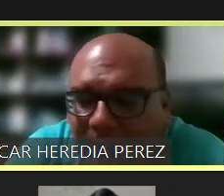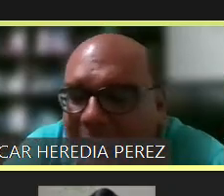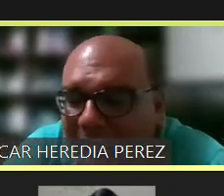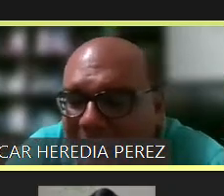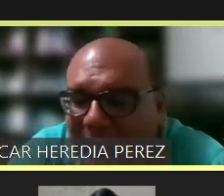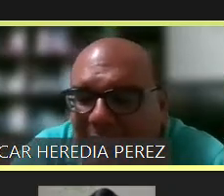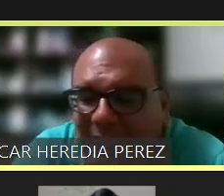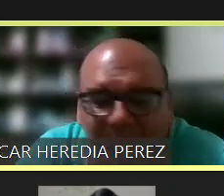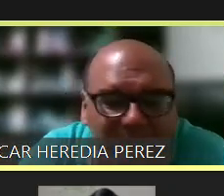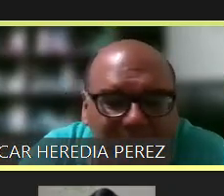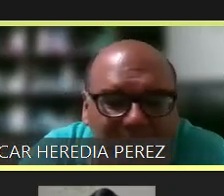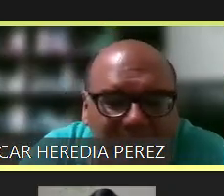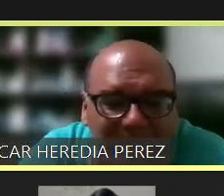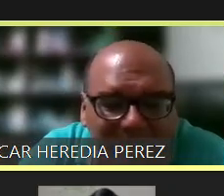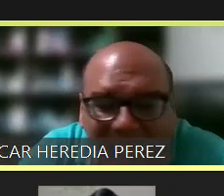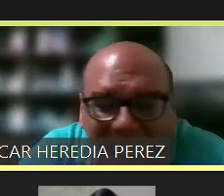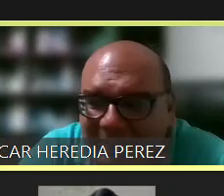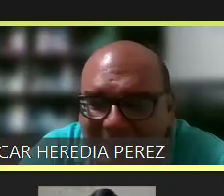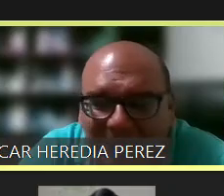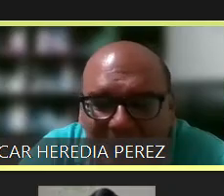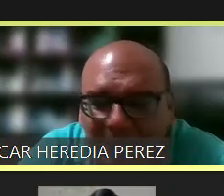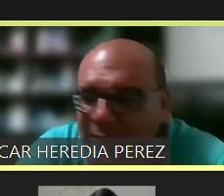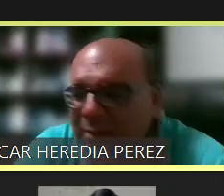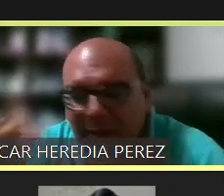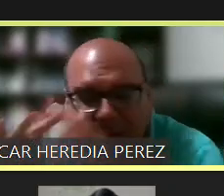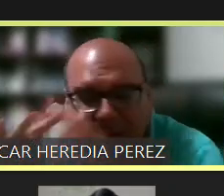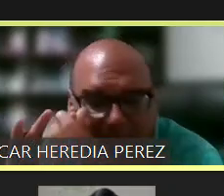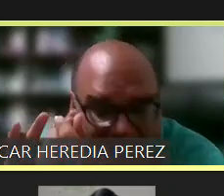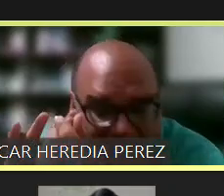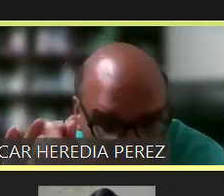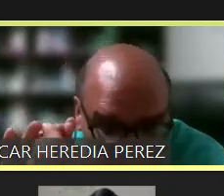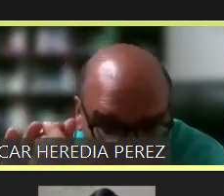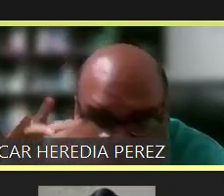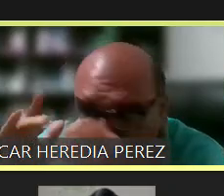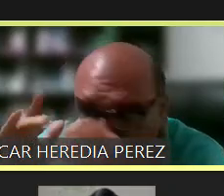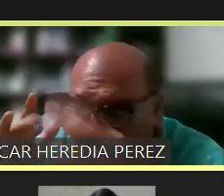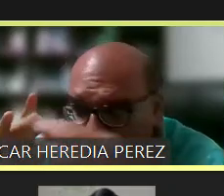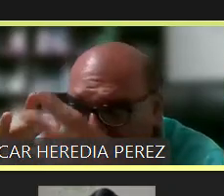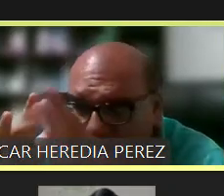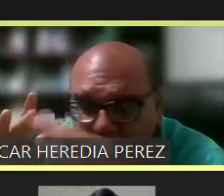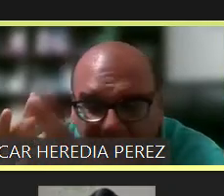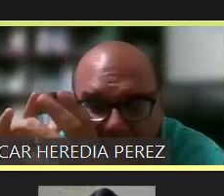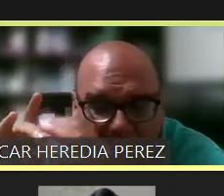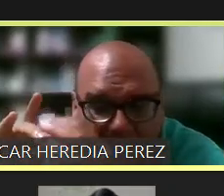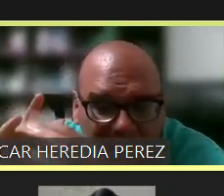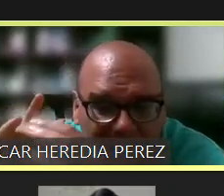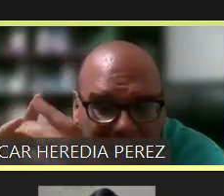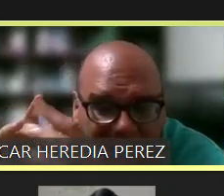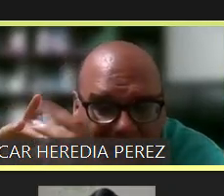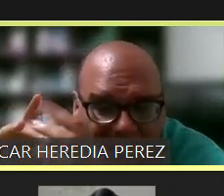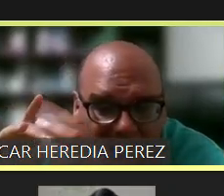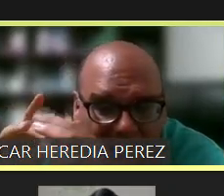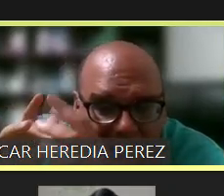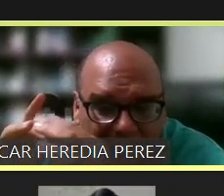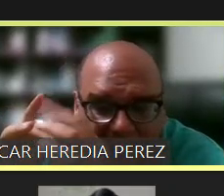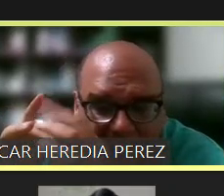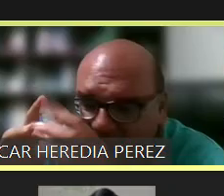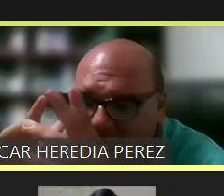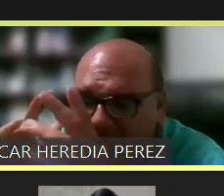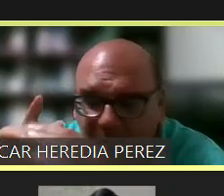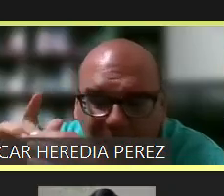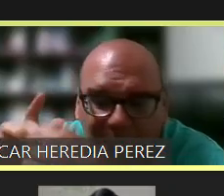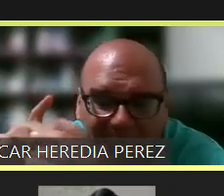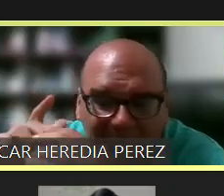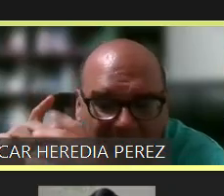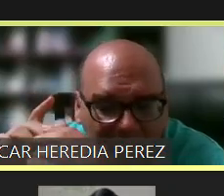con la otra, ya sea que se presione la falange distal del dedo medio simple o se libere bruscamente